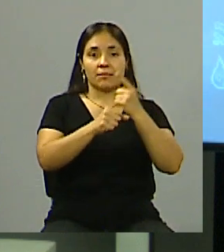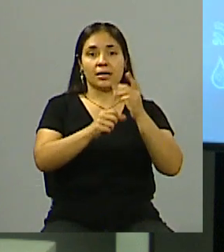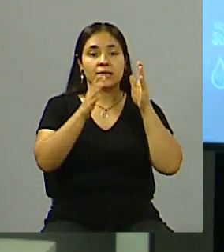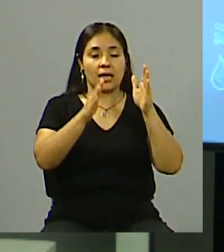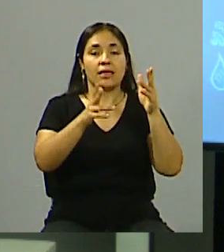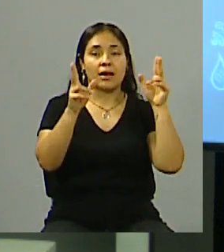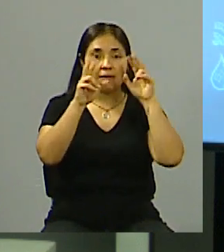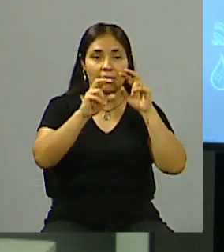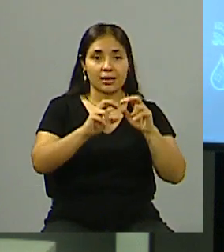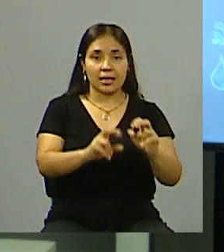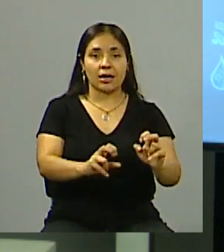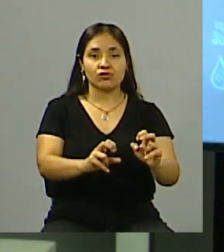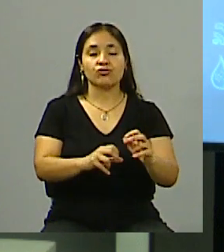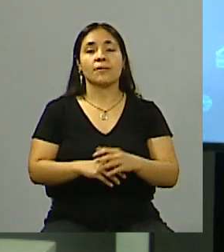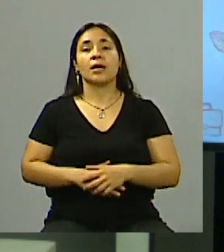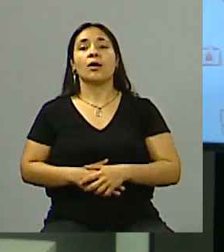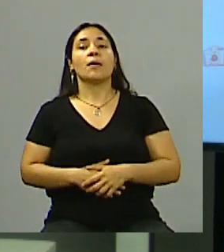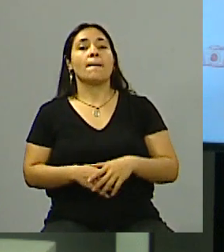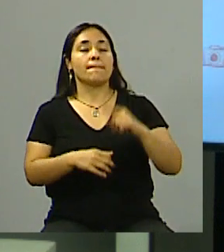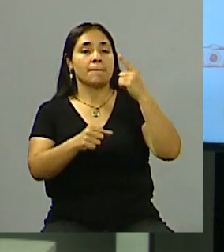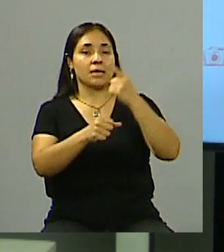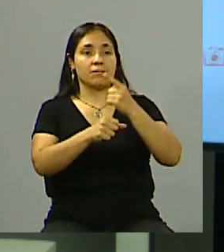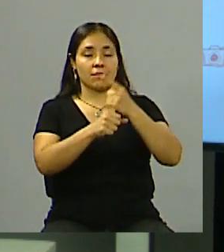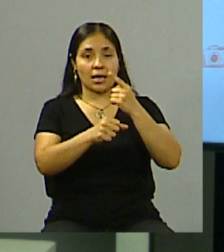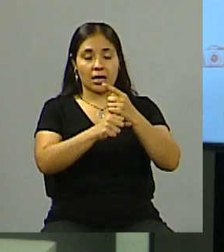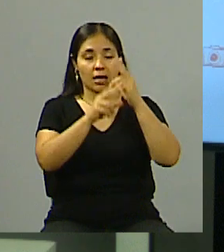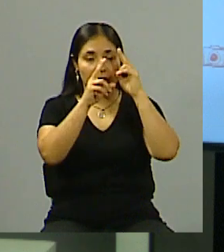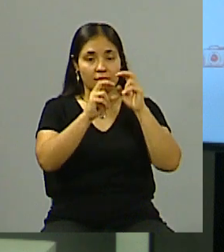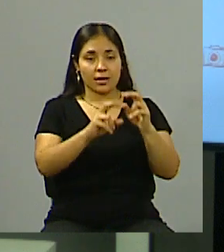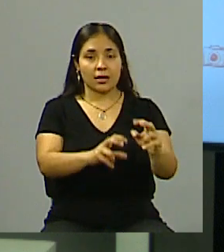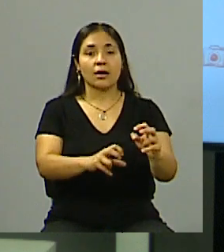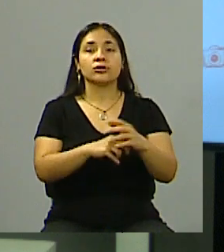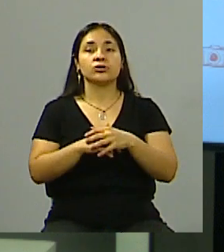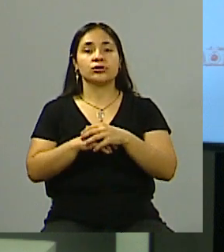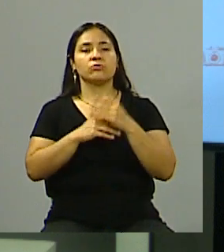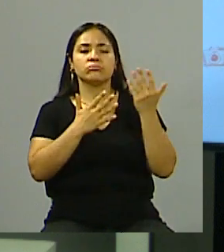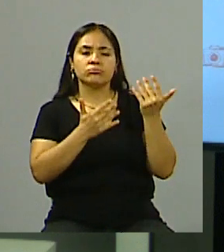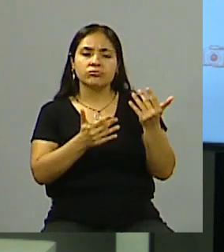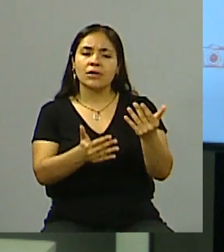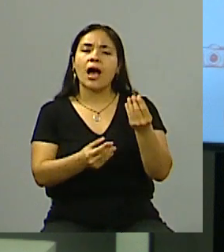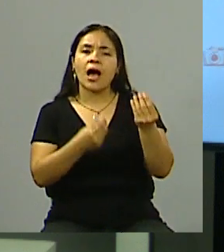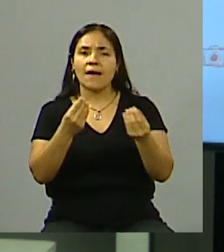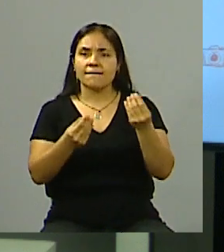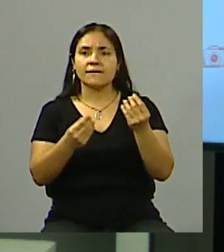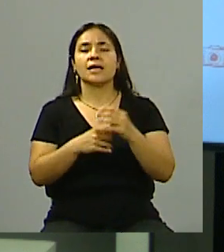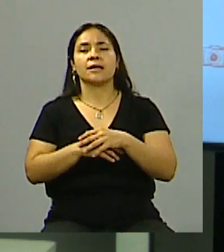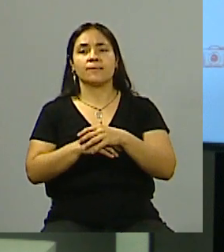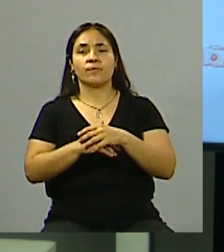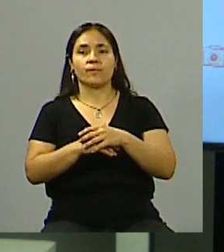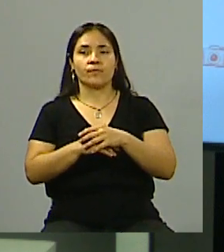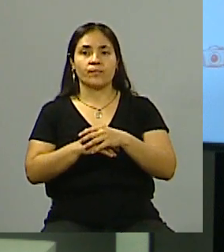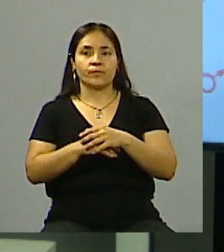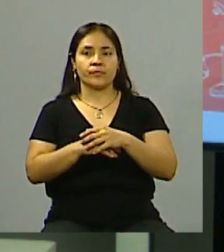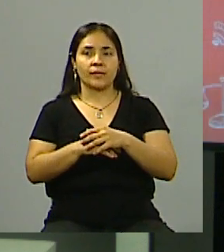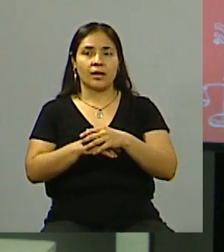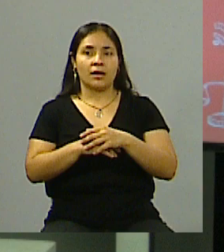porque esta primera parte se trató de revisar cuál es toda, ¿no? Peinamos toda